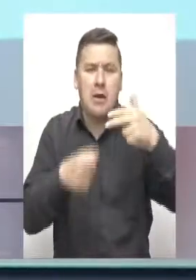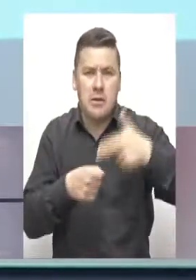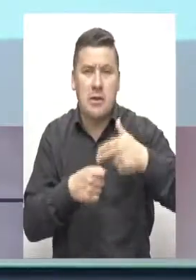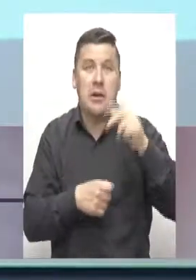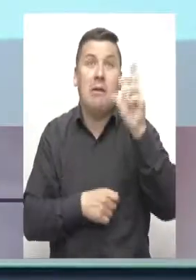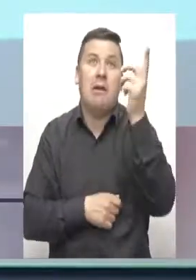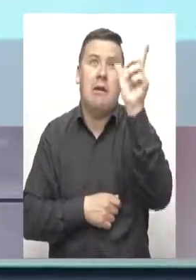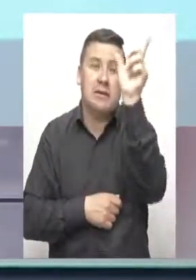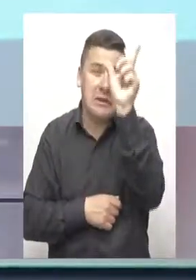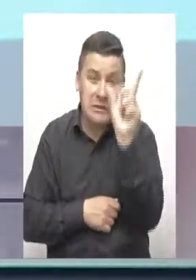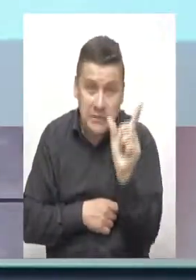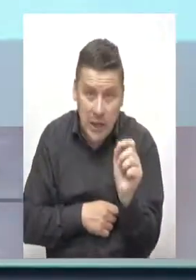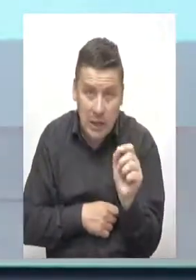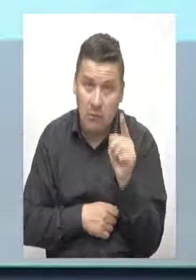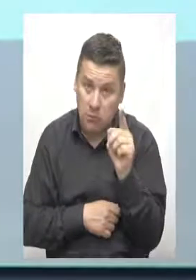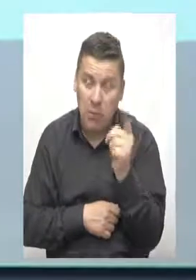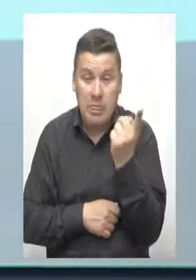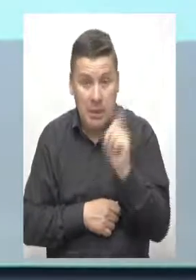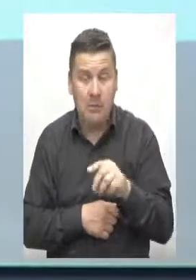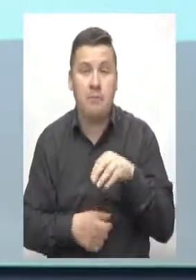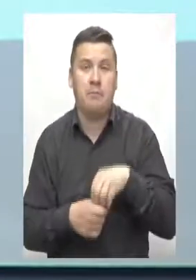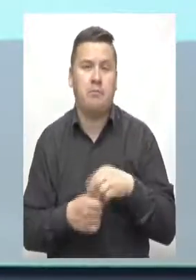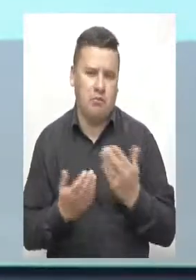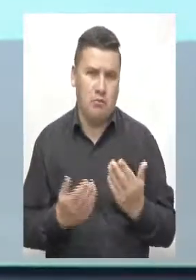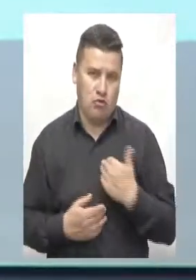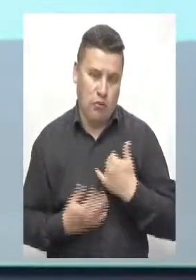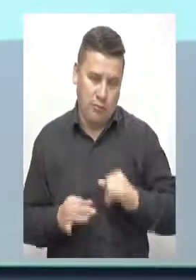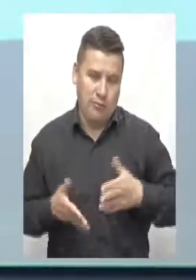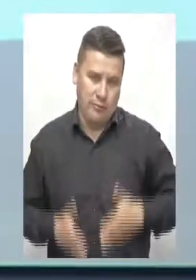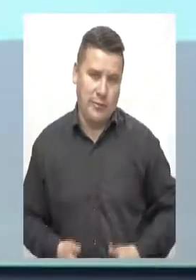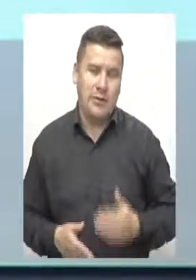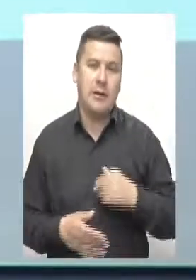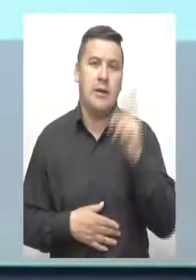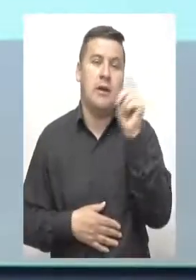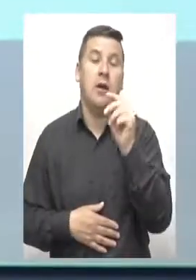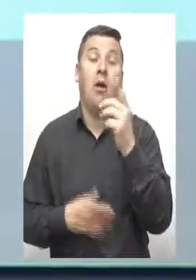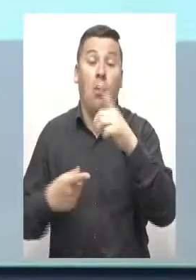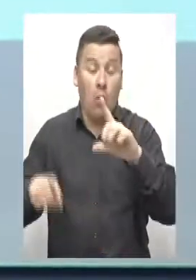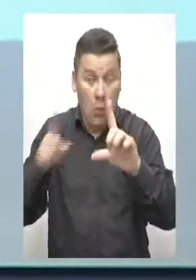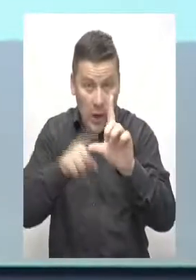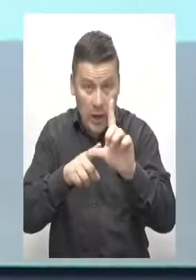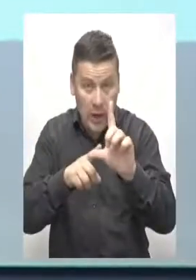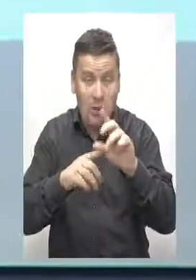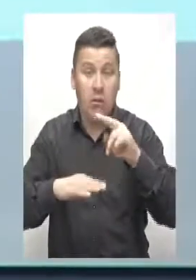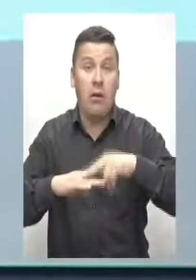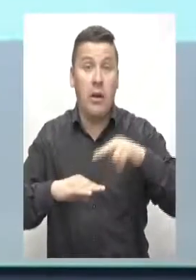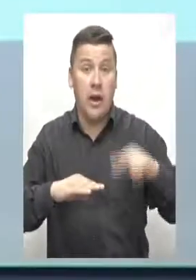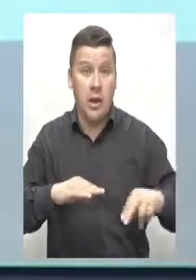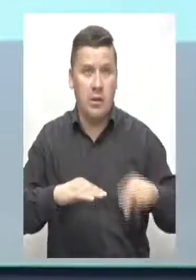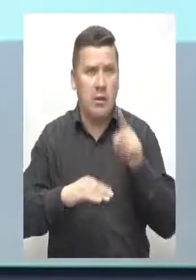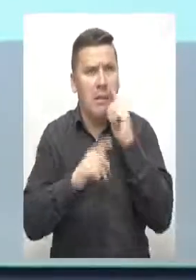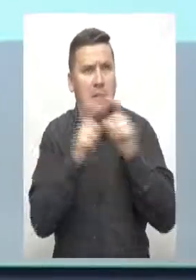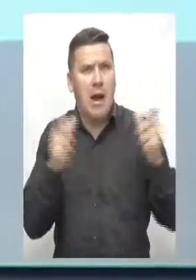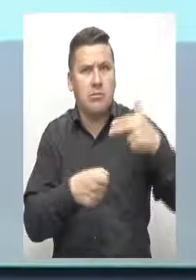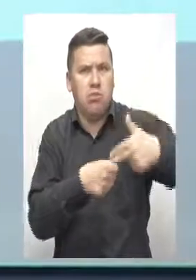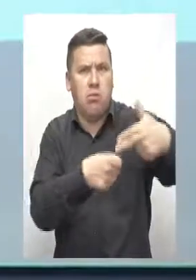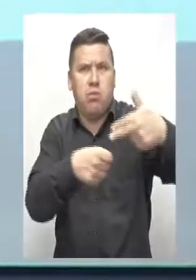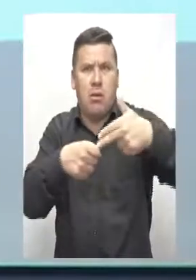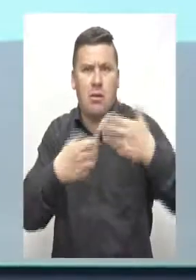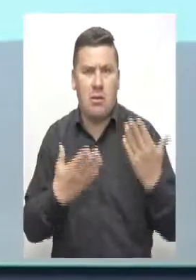departamentos en el césar que es el mío de donde yo vengo en la guajira y en